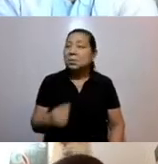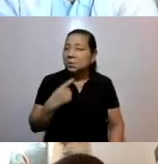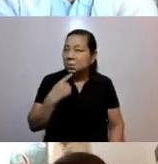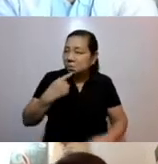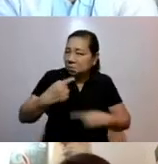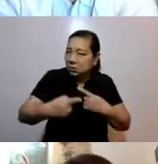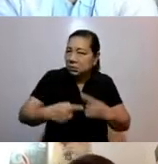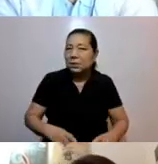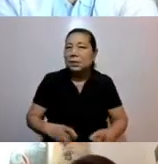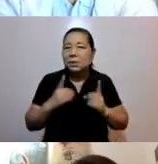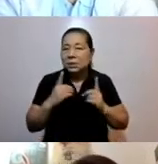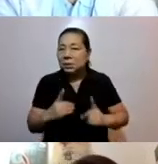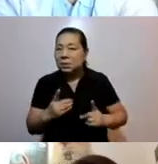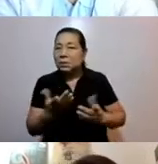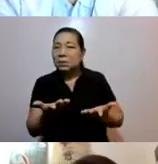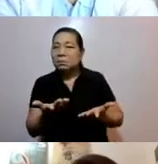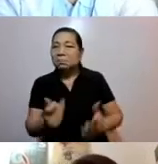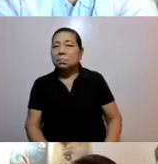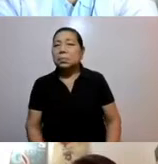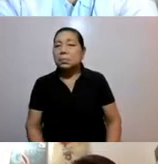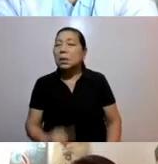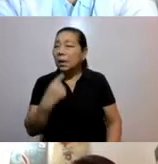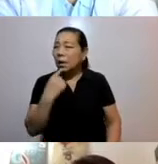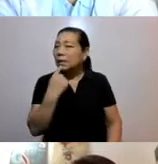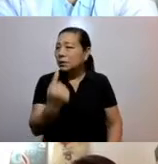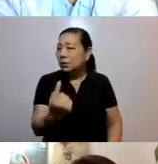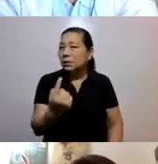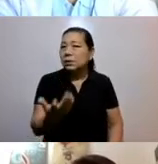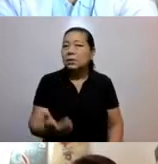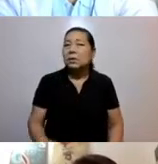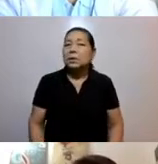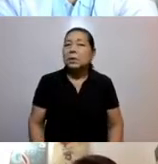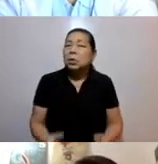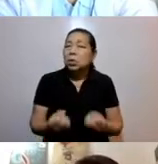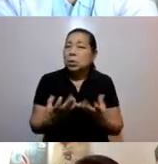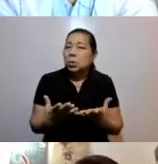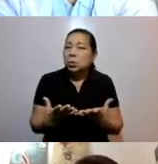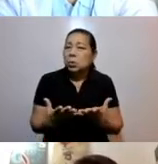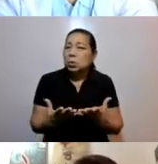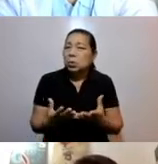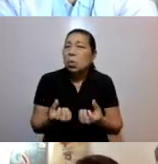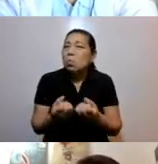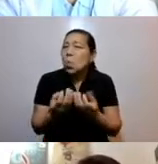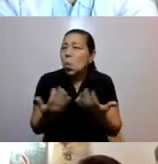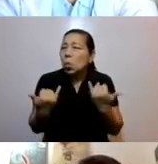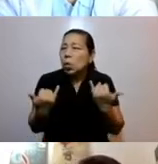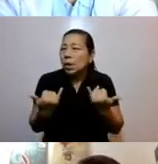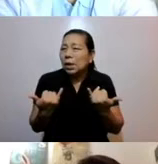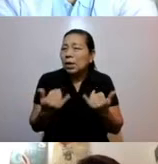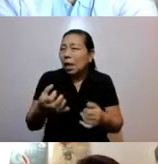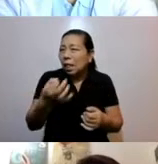adelantando la respuesta a lo que has señalado. Mucho del consumo de este tipo